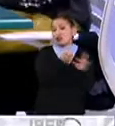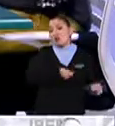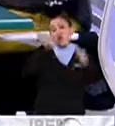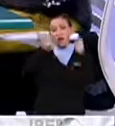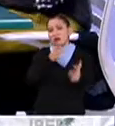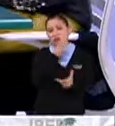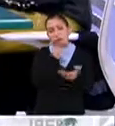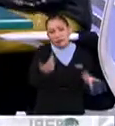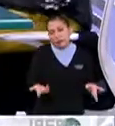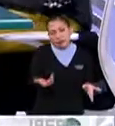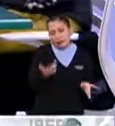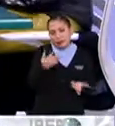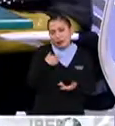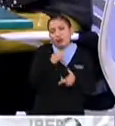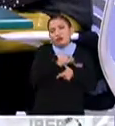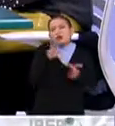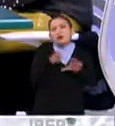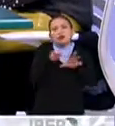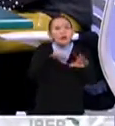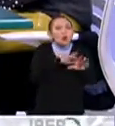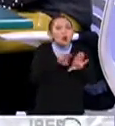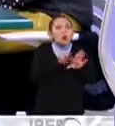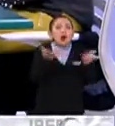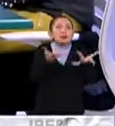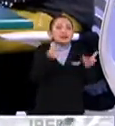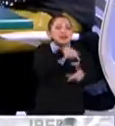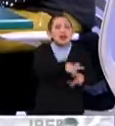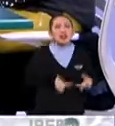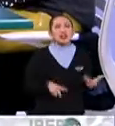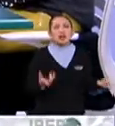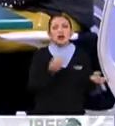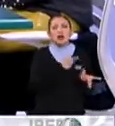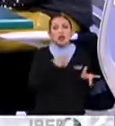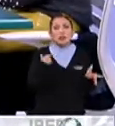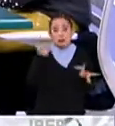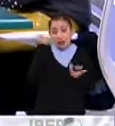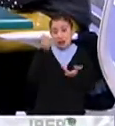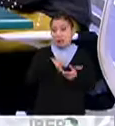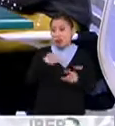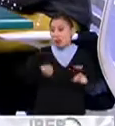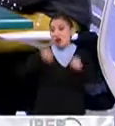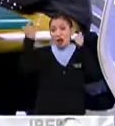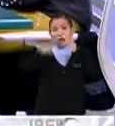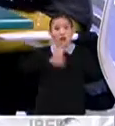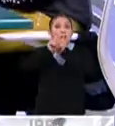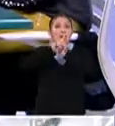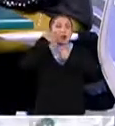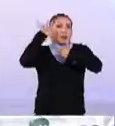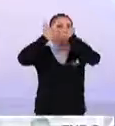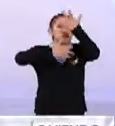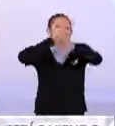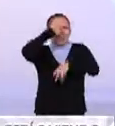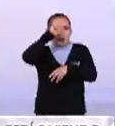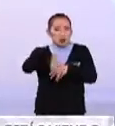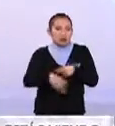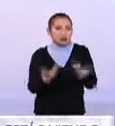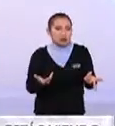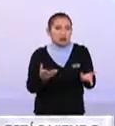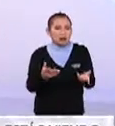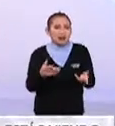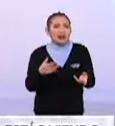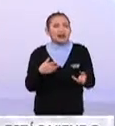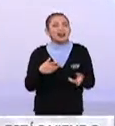fuerza, o al menos sería una tragedia, ¿no? Desencadenaría una tragedia, pero tampoco se puede, como bien